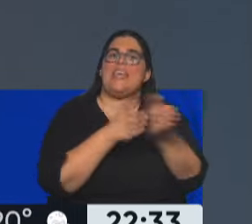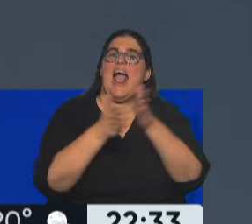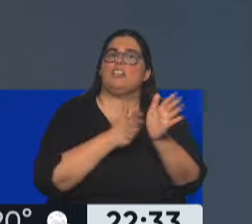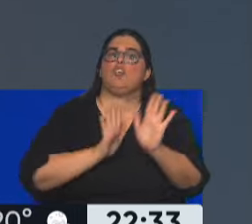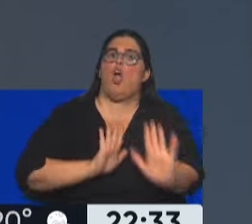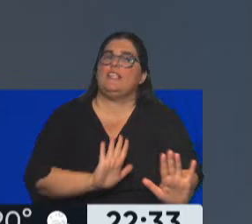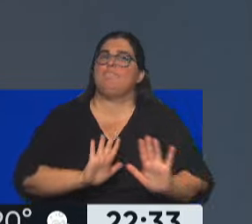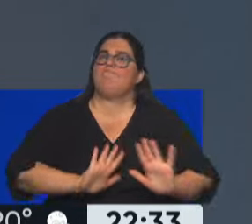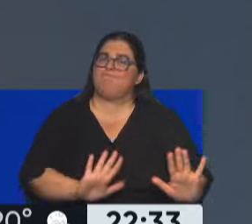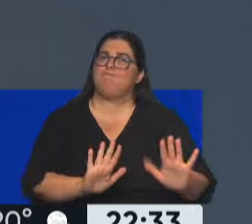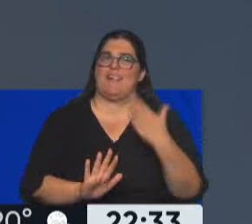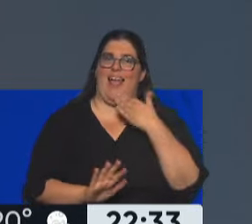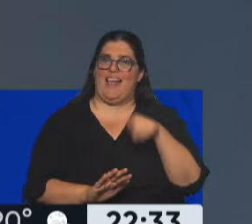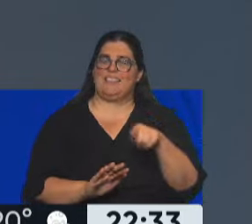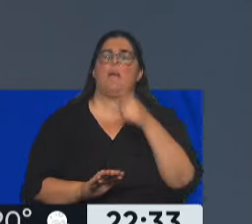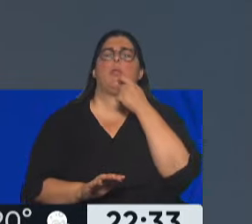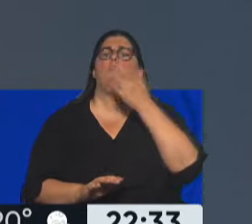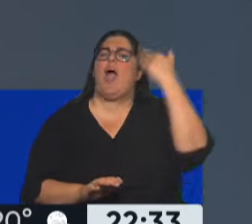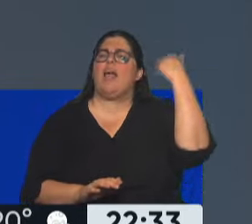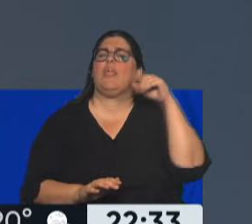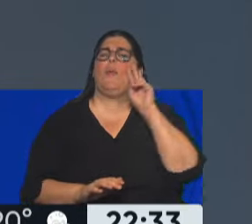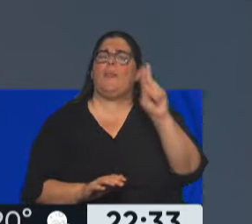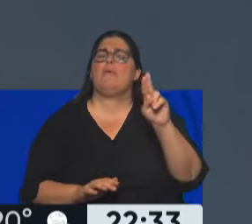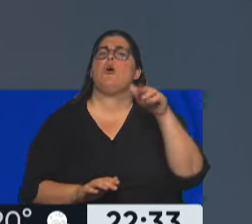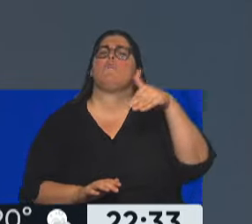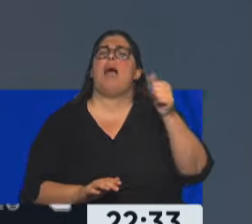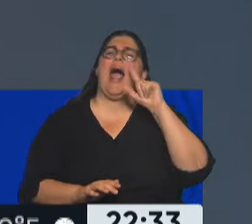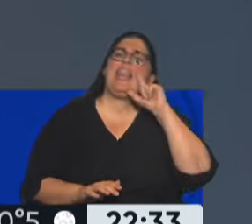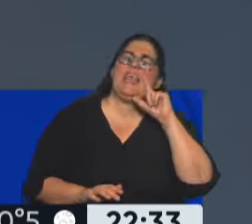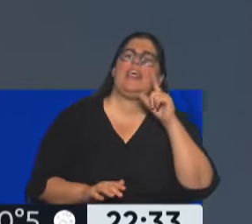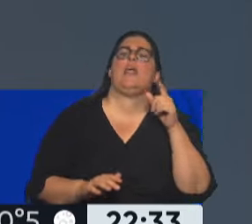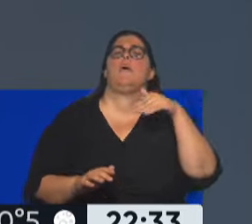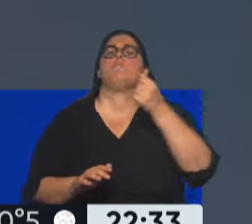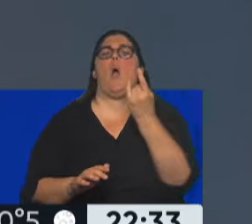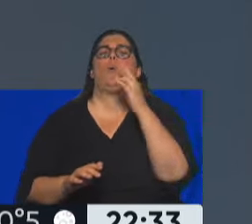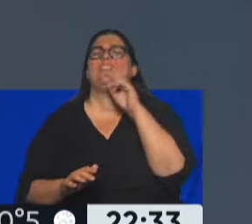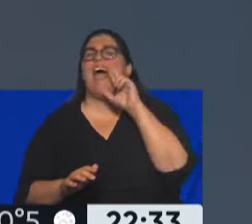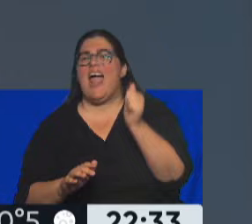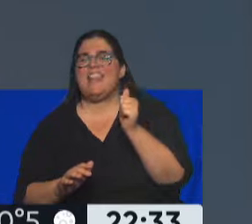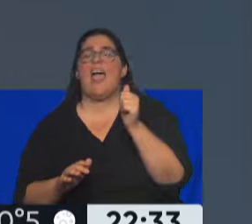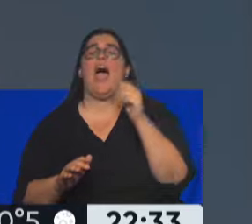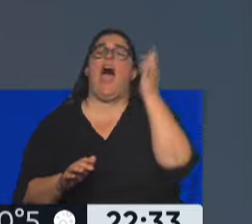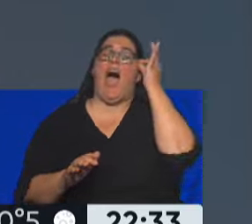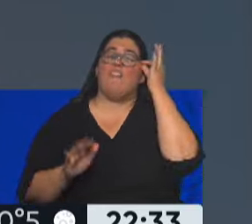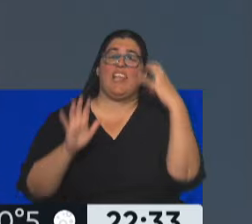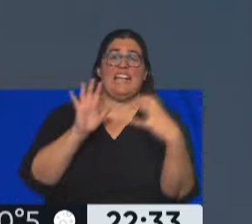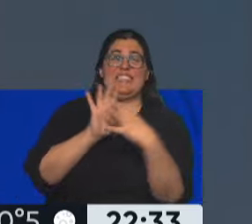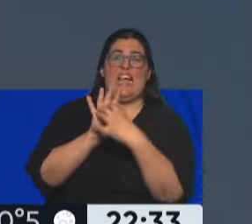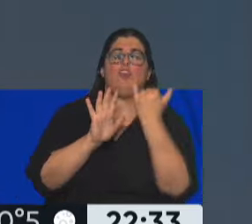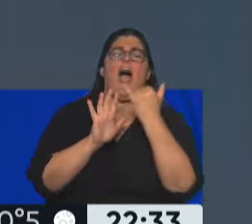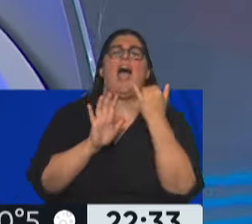Esto es muy delicado porque hemos visto golpes de Estado en donde, en Mali, en Mauritania, sí. en países del centro de África. Y eso implica